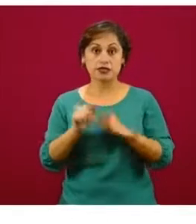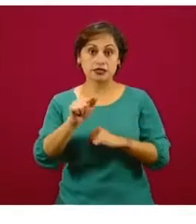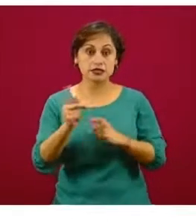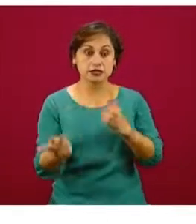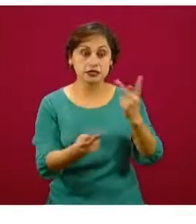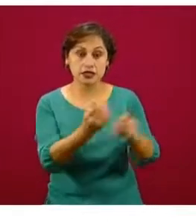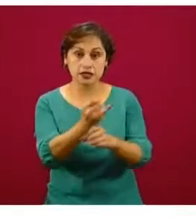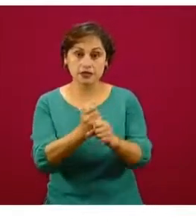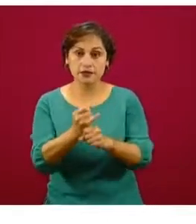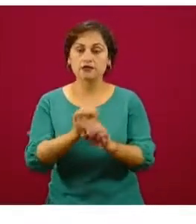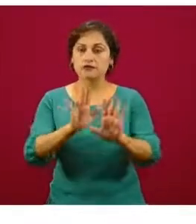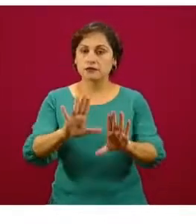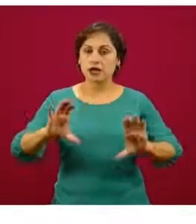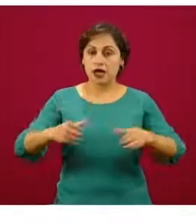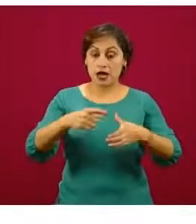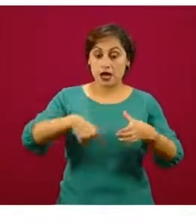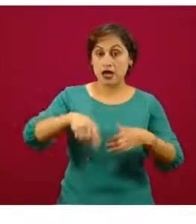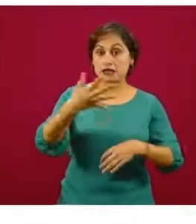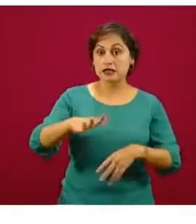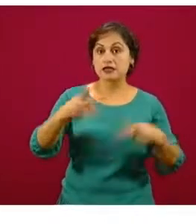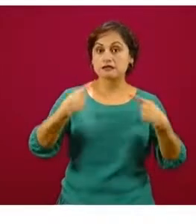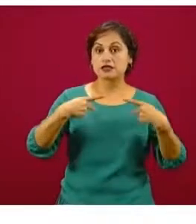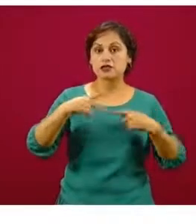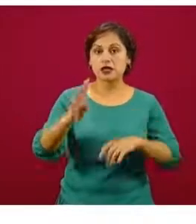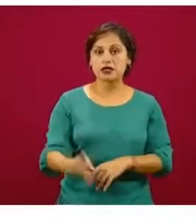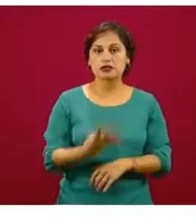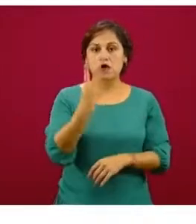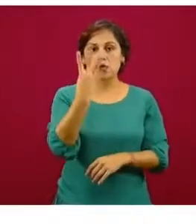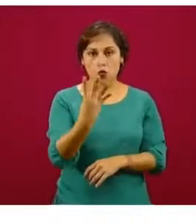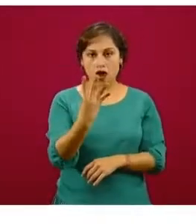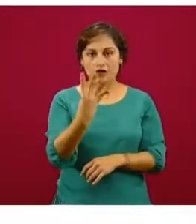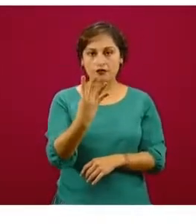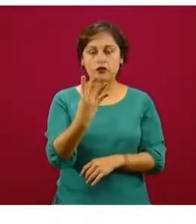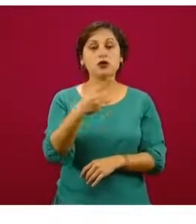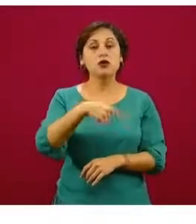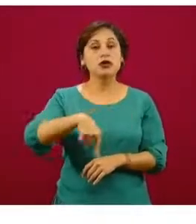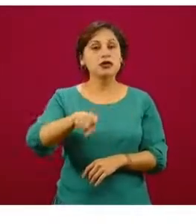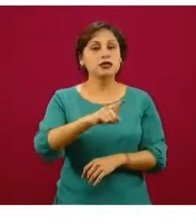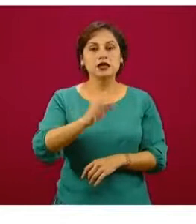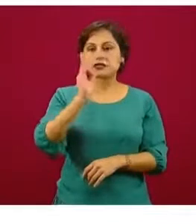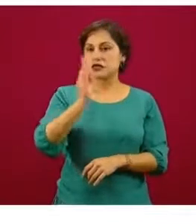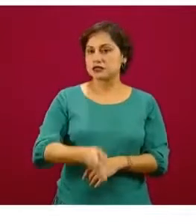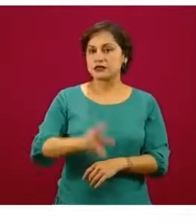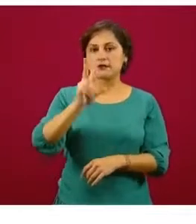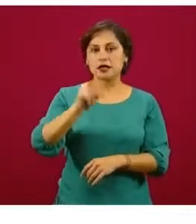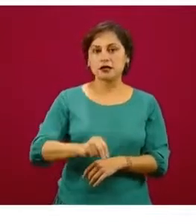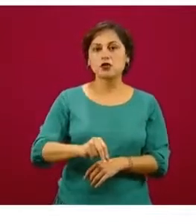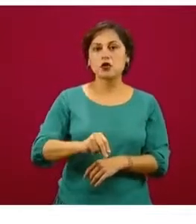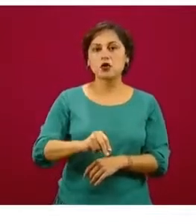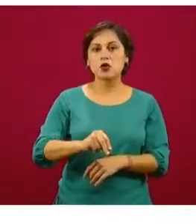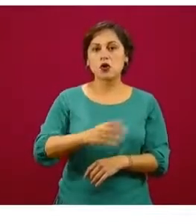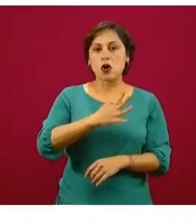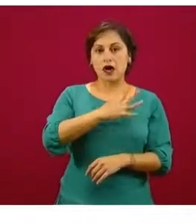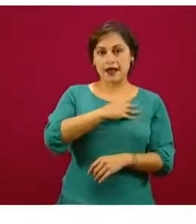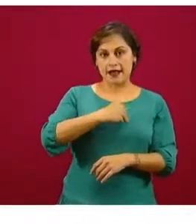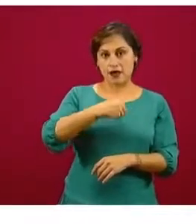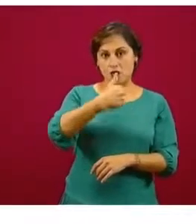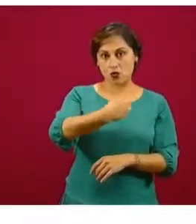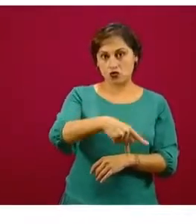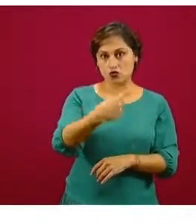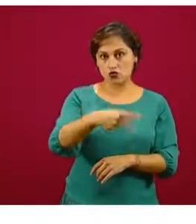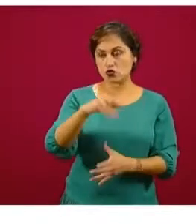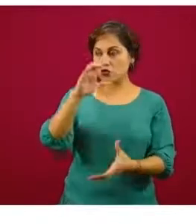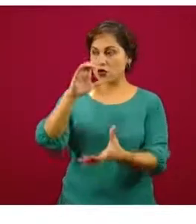4 de cada 10 personas en México no estaría de acuerdo con que su hijo o hija se casara con una persona del mismo sexo. Es